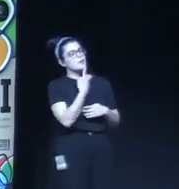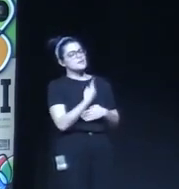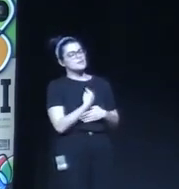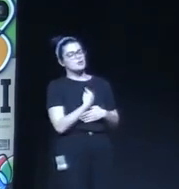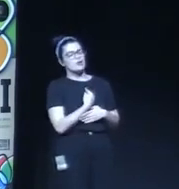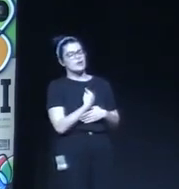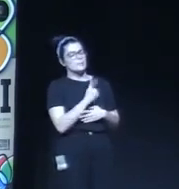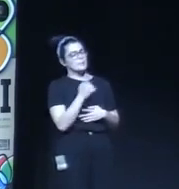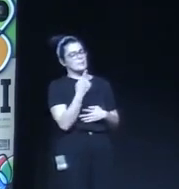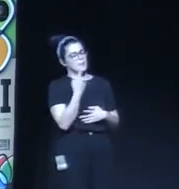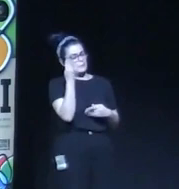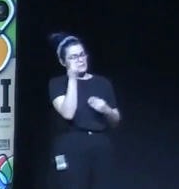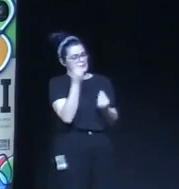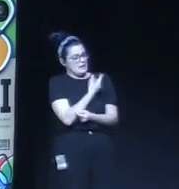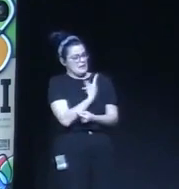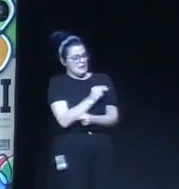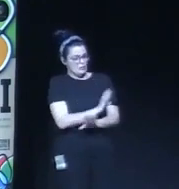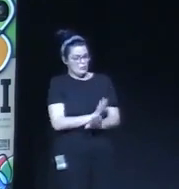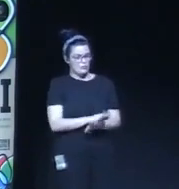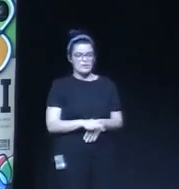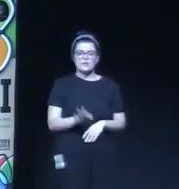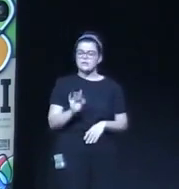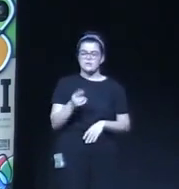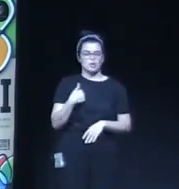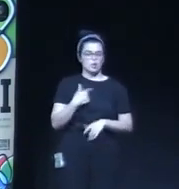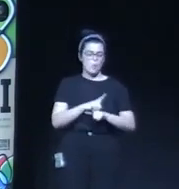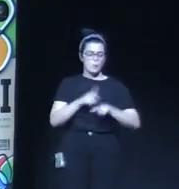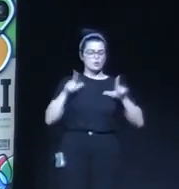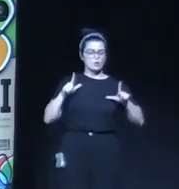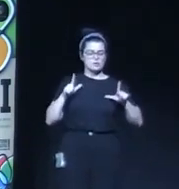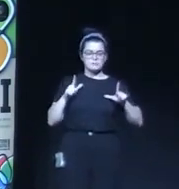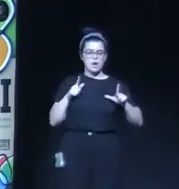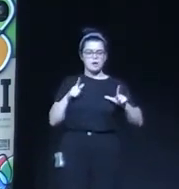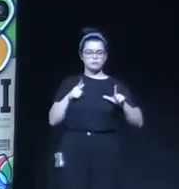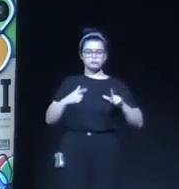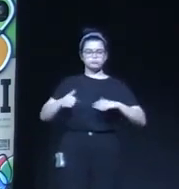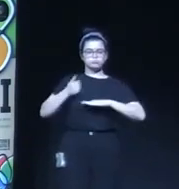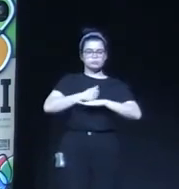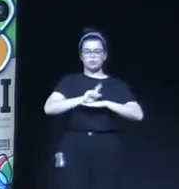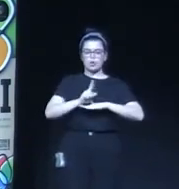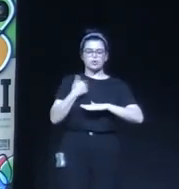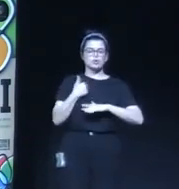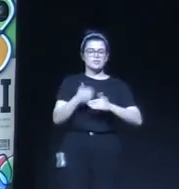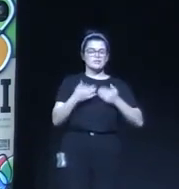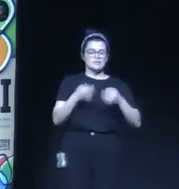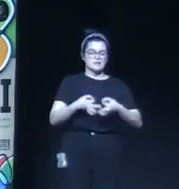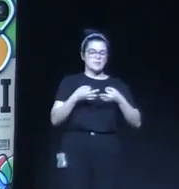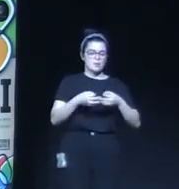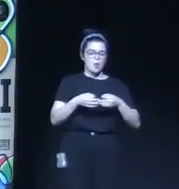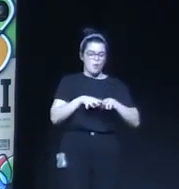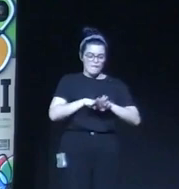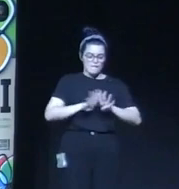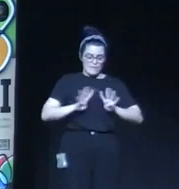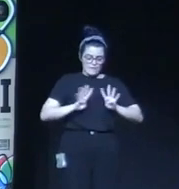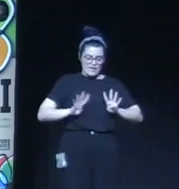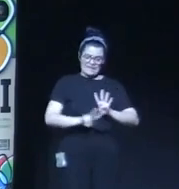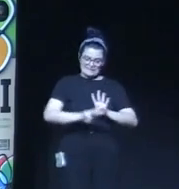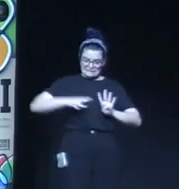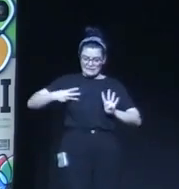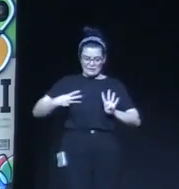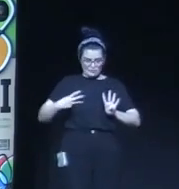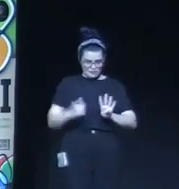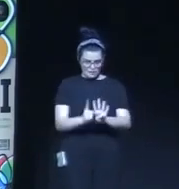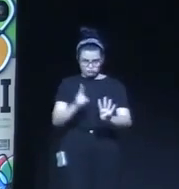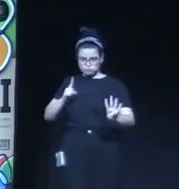idea. Estaba el protagonismo. Vale. Yo me pongo segunda o tercera fila. Ya.